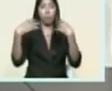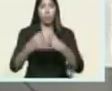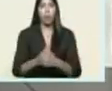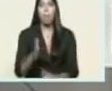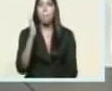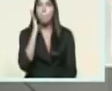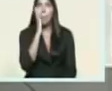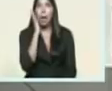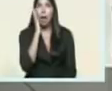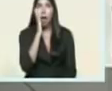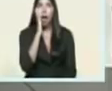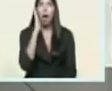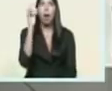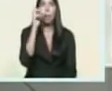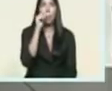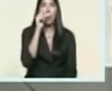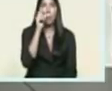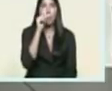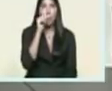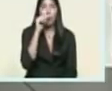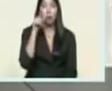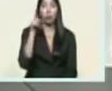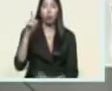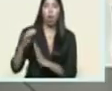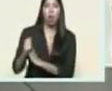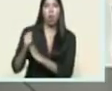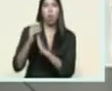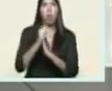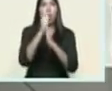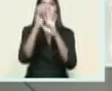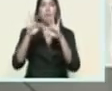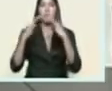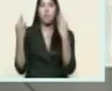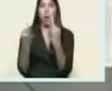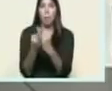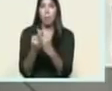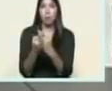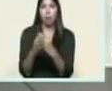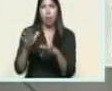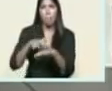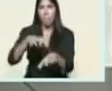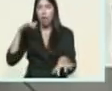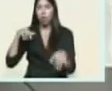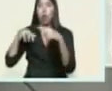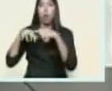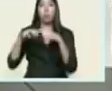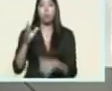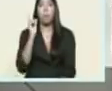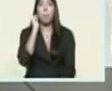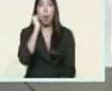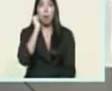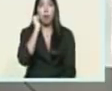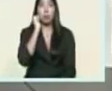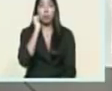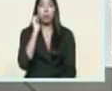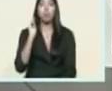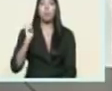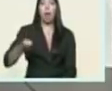madres y padres, jefes de familia, más madres que padres, pues en el hogar está la